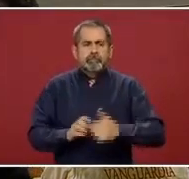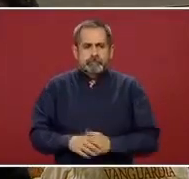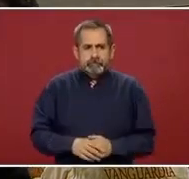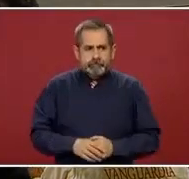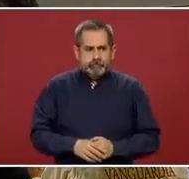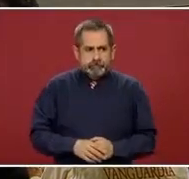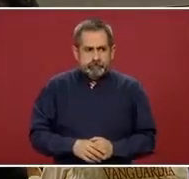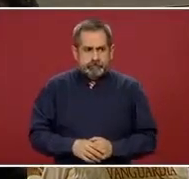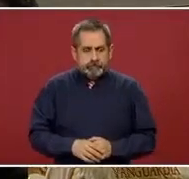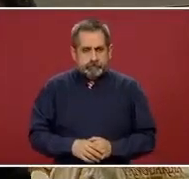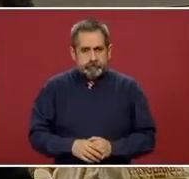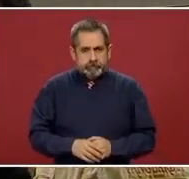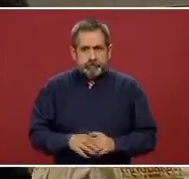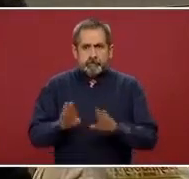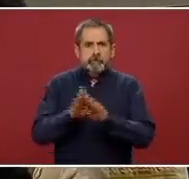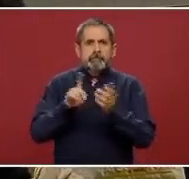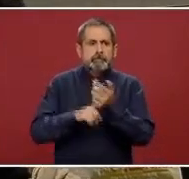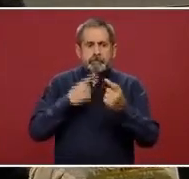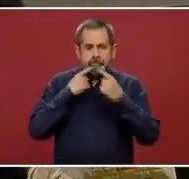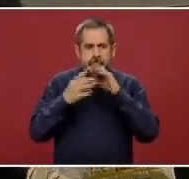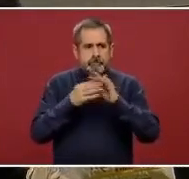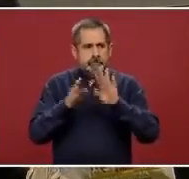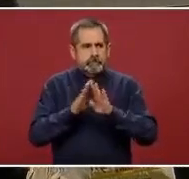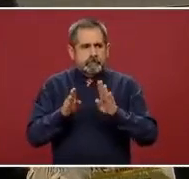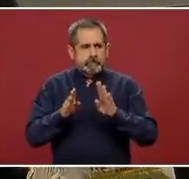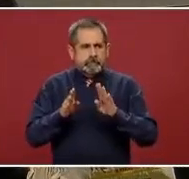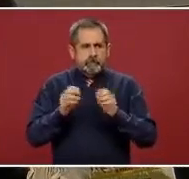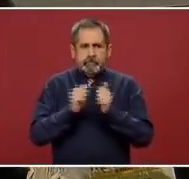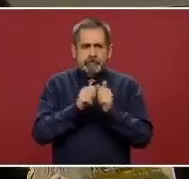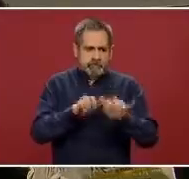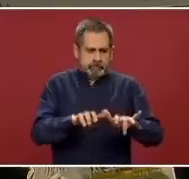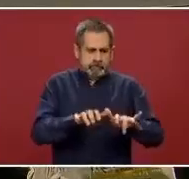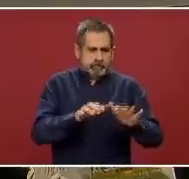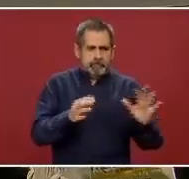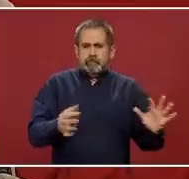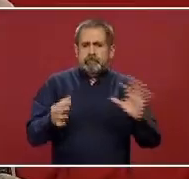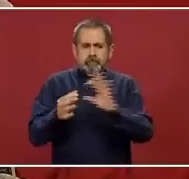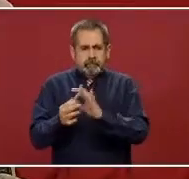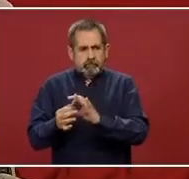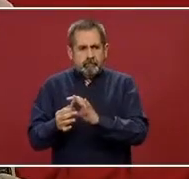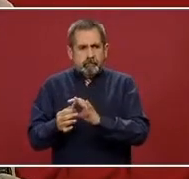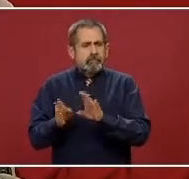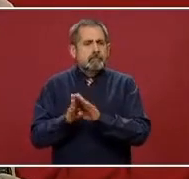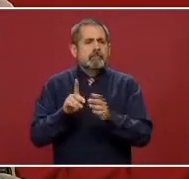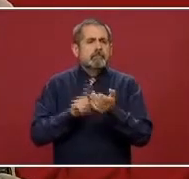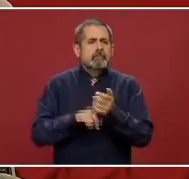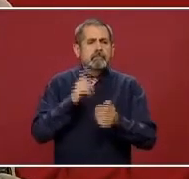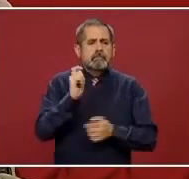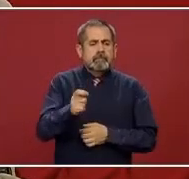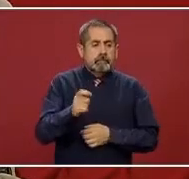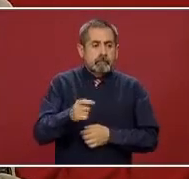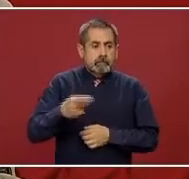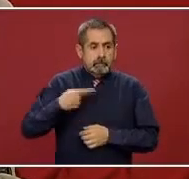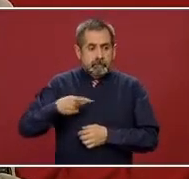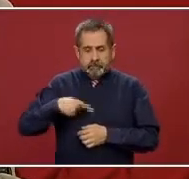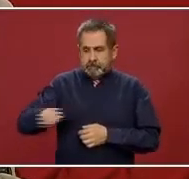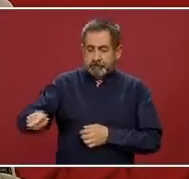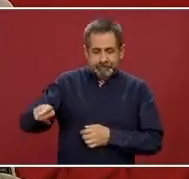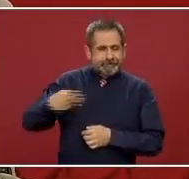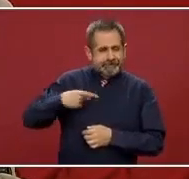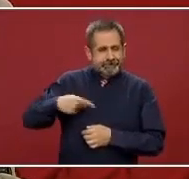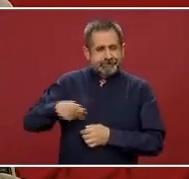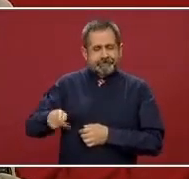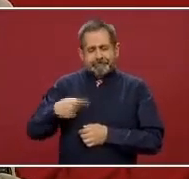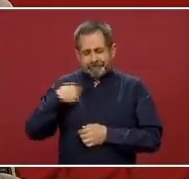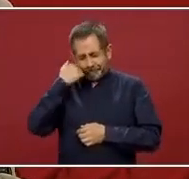Y esto lo estamos también tratando de empatar con otras plataformas, pero esencialmente es, el asegurado tiene síntomas de